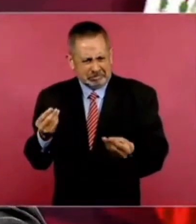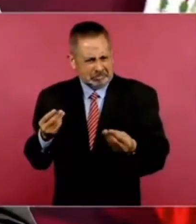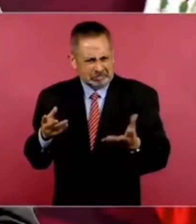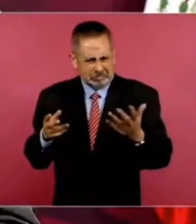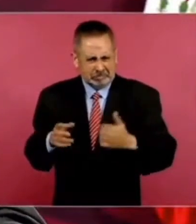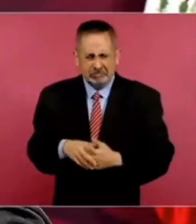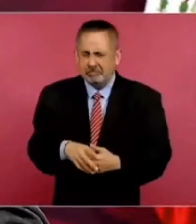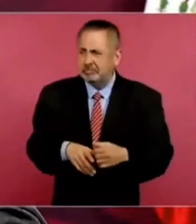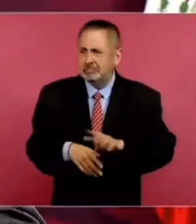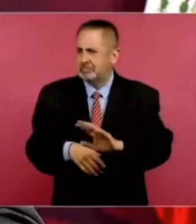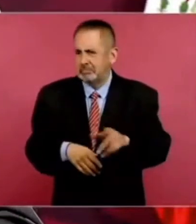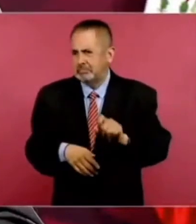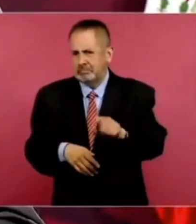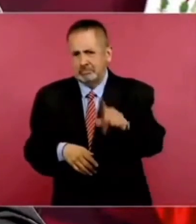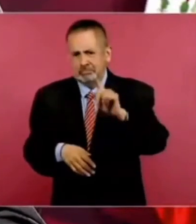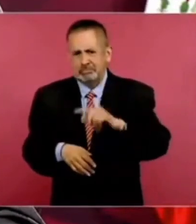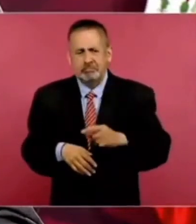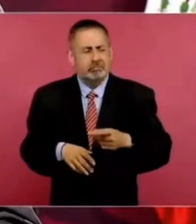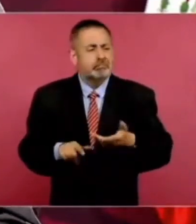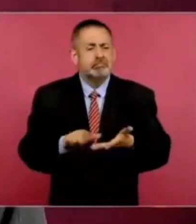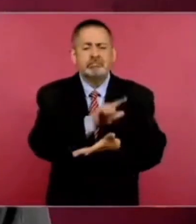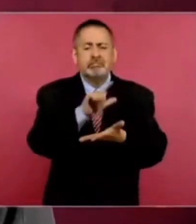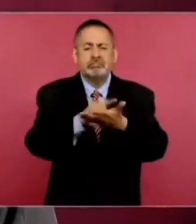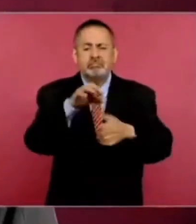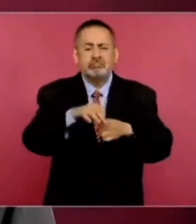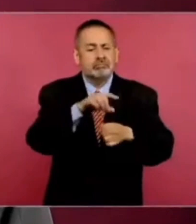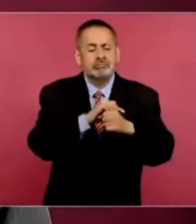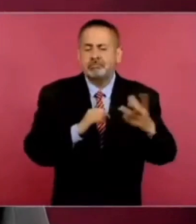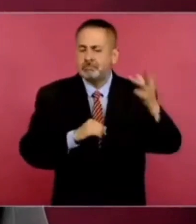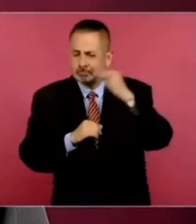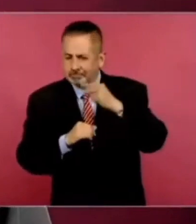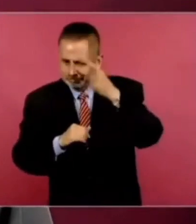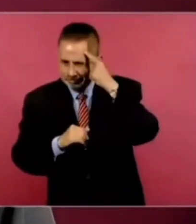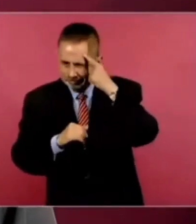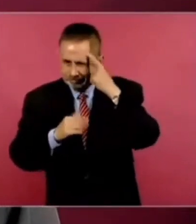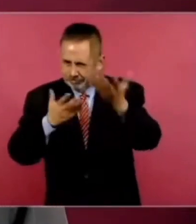Está como la reforma electoral que nos rechazaron